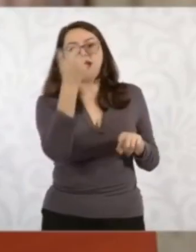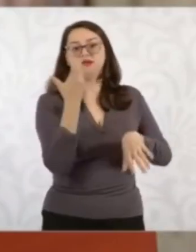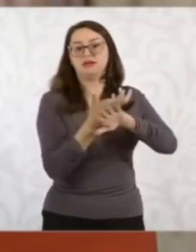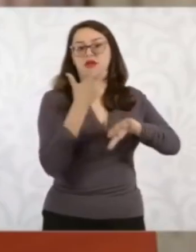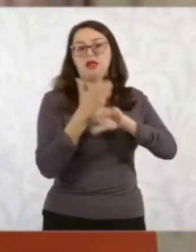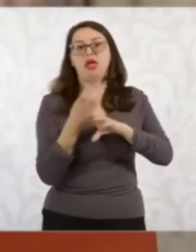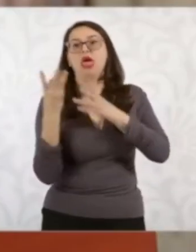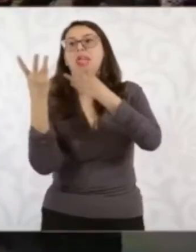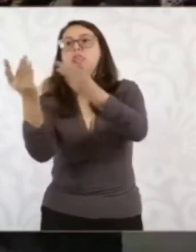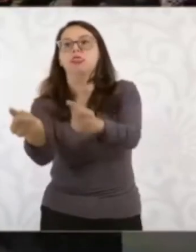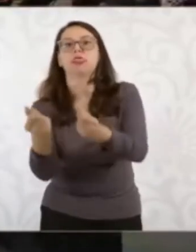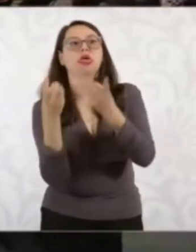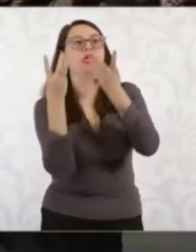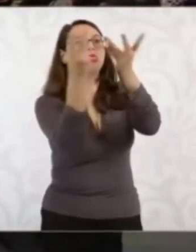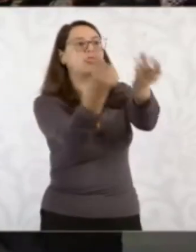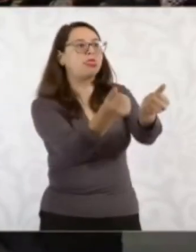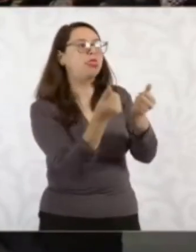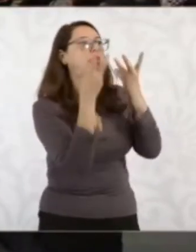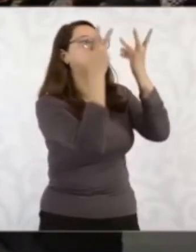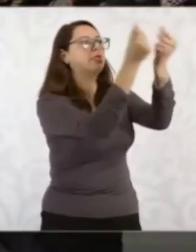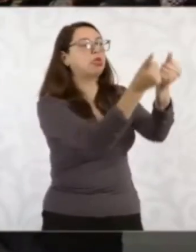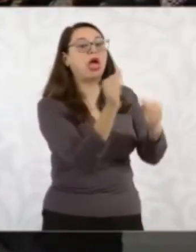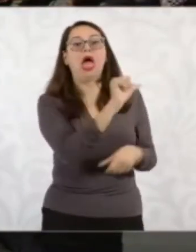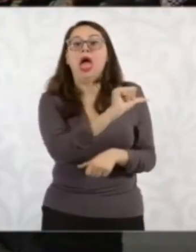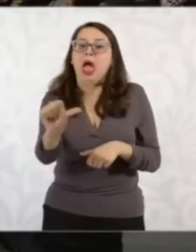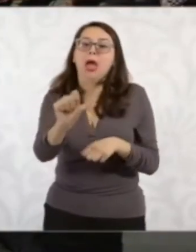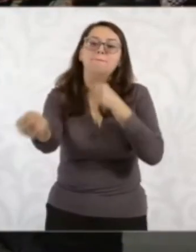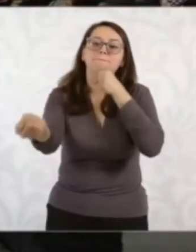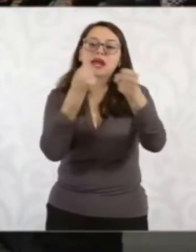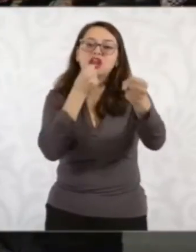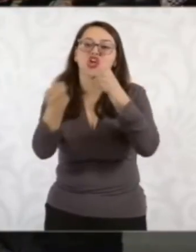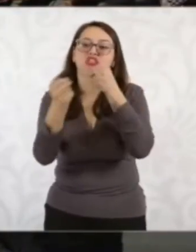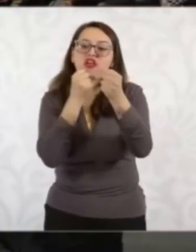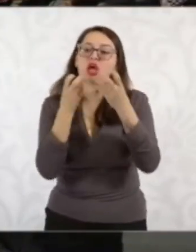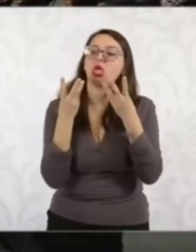norteamericanas y los filtraba a la prensa.